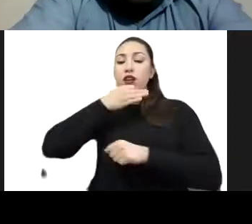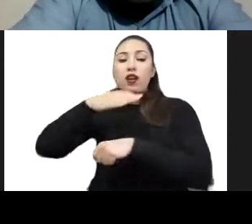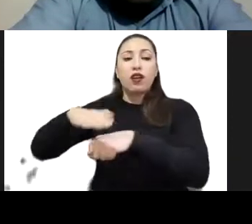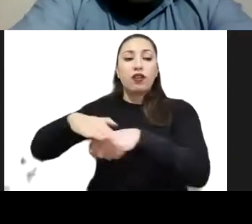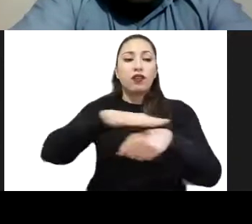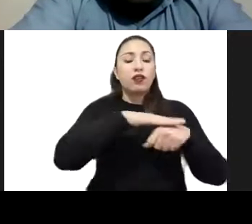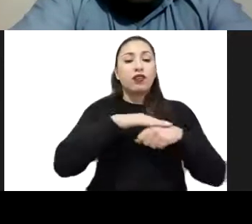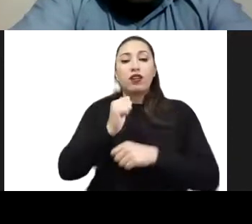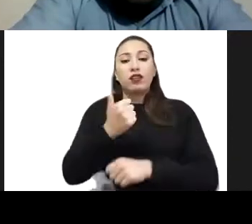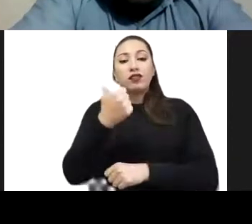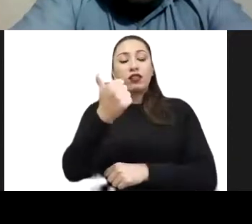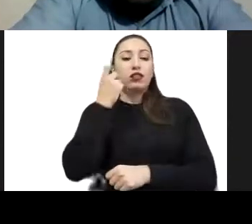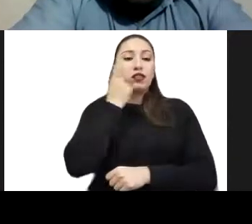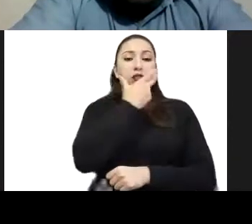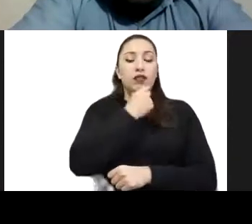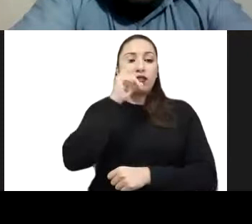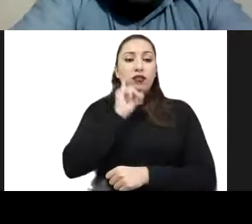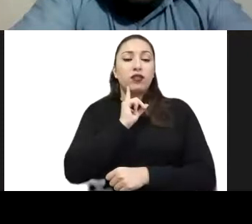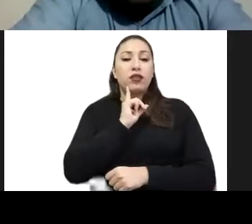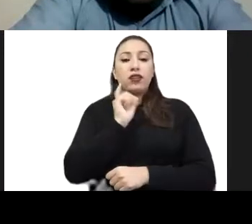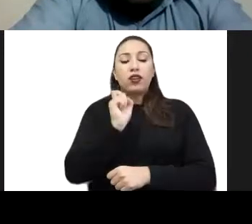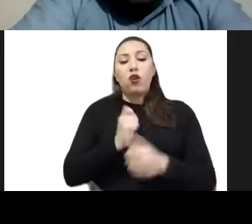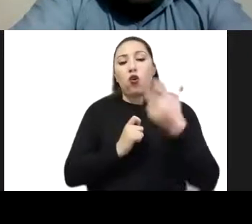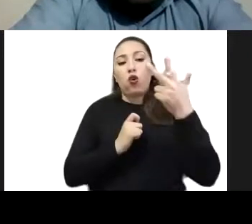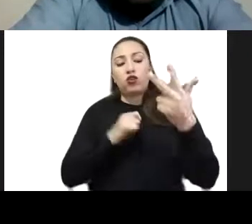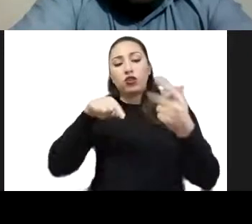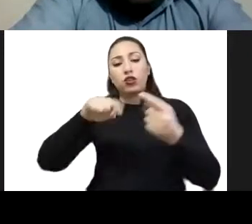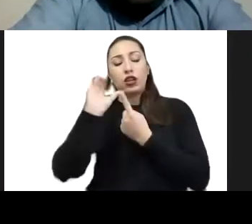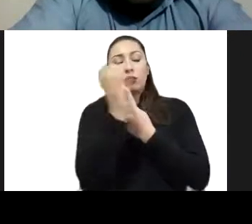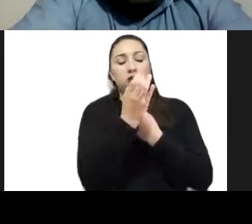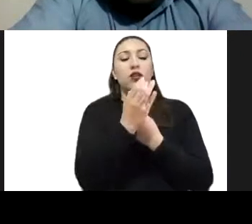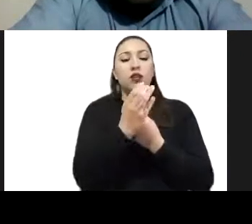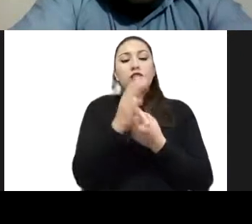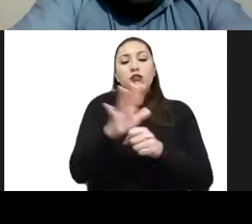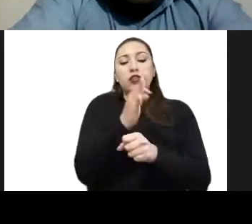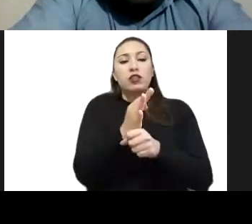6 diputadas y diputados de los 8 que integran esta comisión, por lo tanto hay quórum legal.